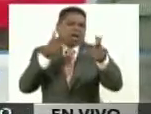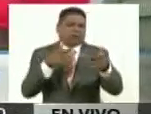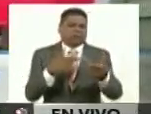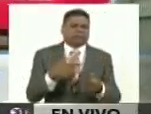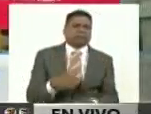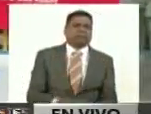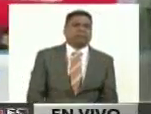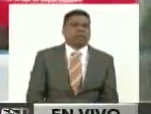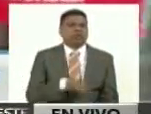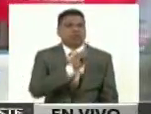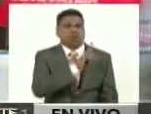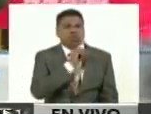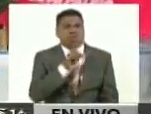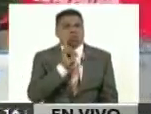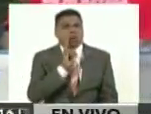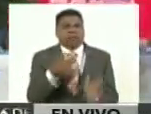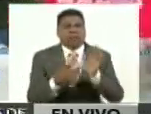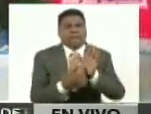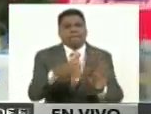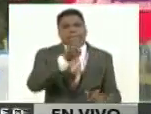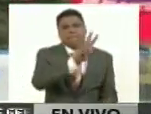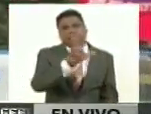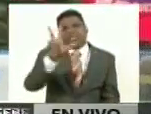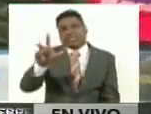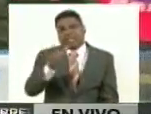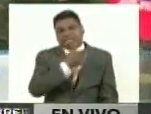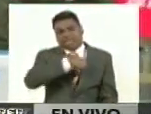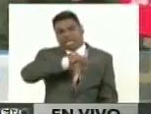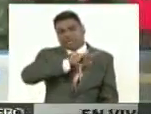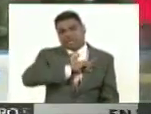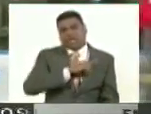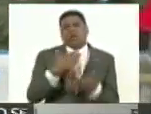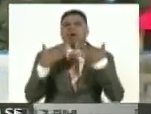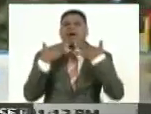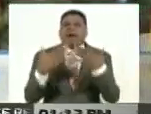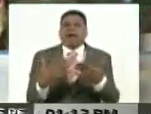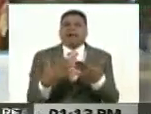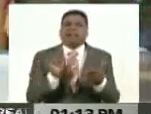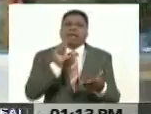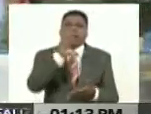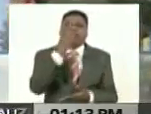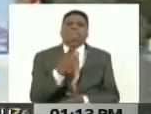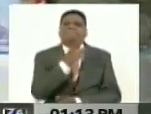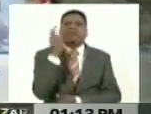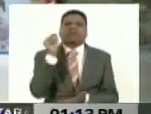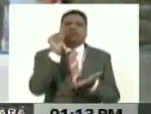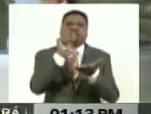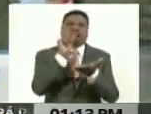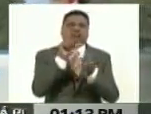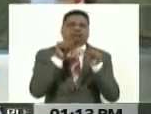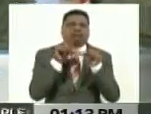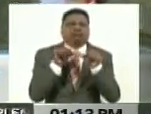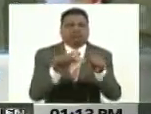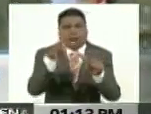Y no lo nombraban, pasaban 23 de enero gracias al pacto de Punto Fijo que salimos de